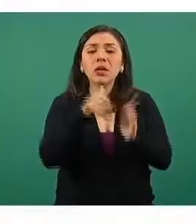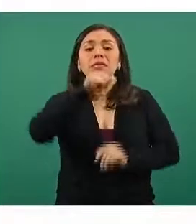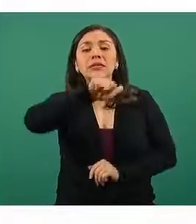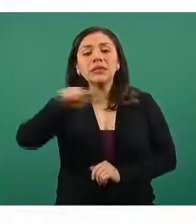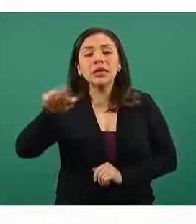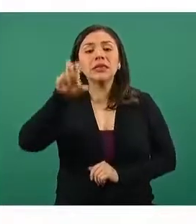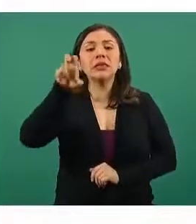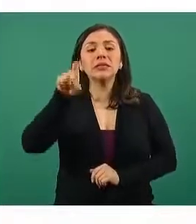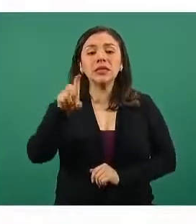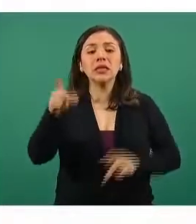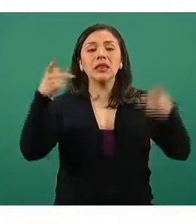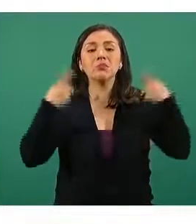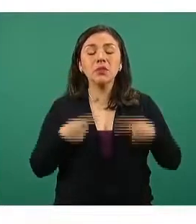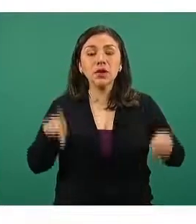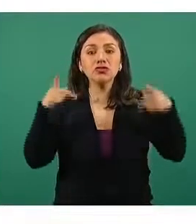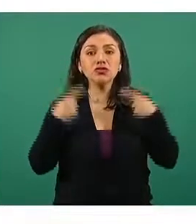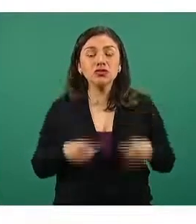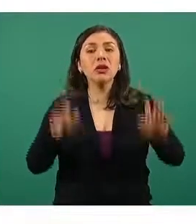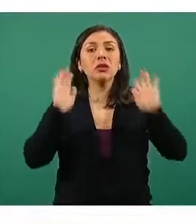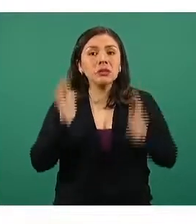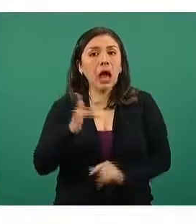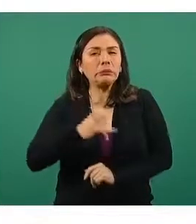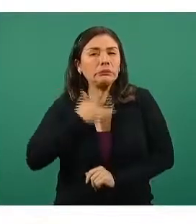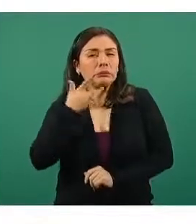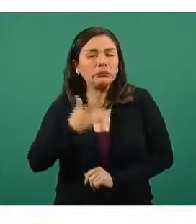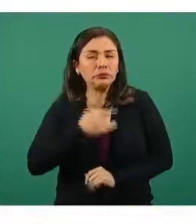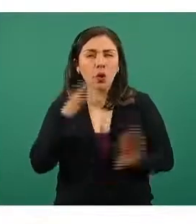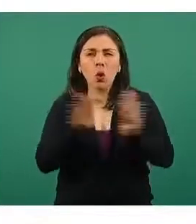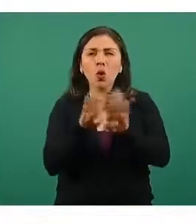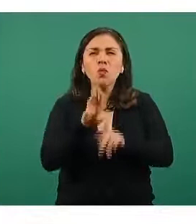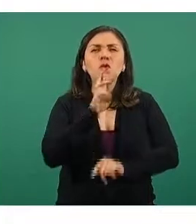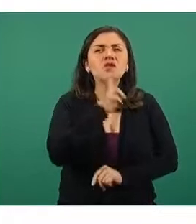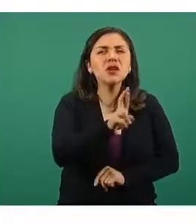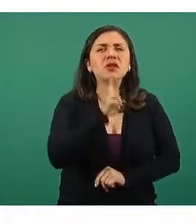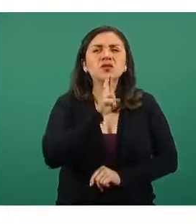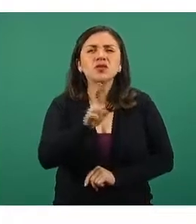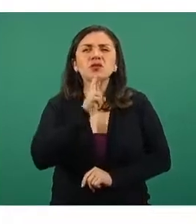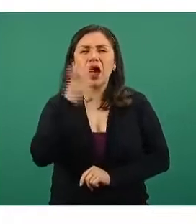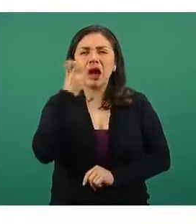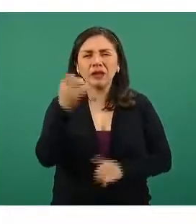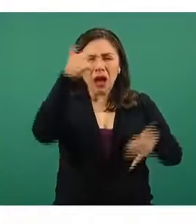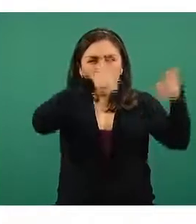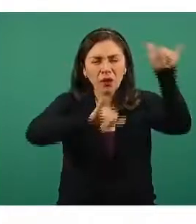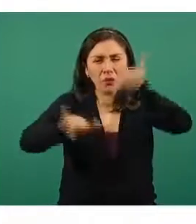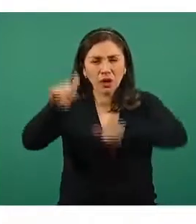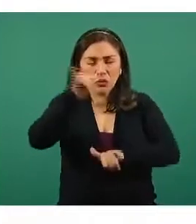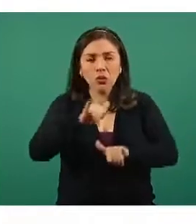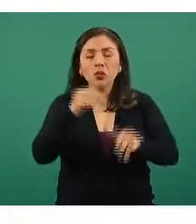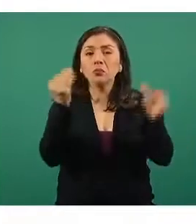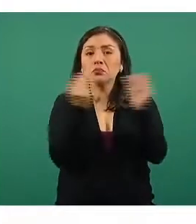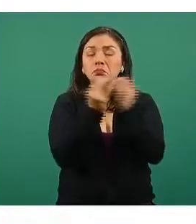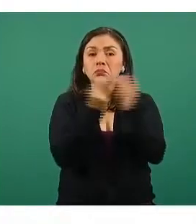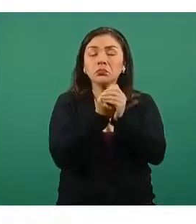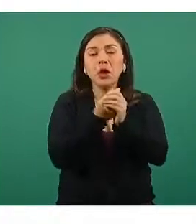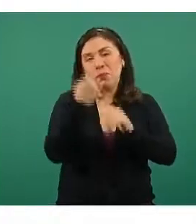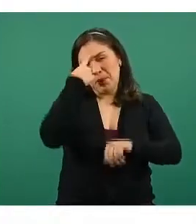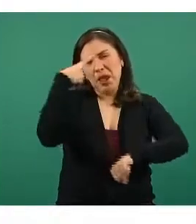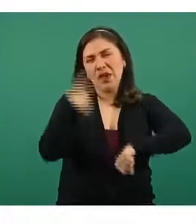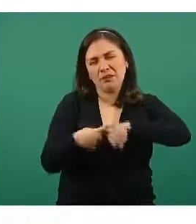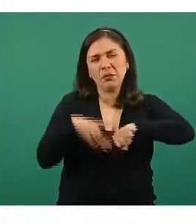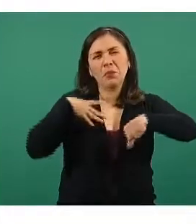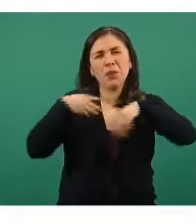1.957.630 personas que se estima, en base a los resultados de laboratorio, la clasificación